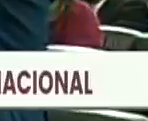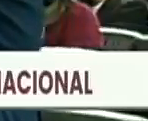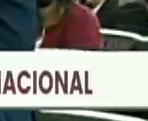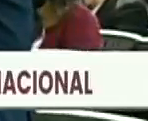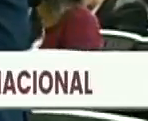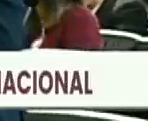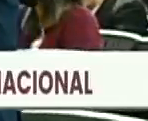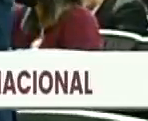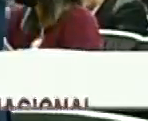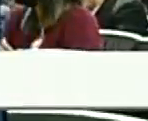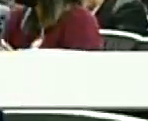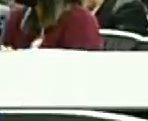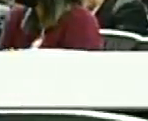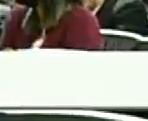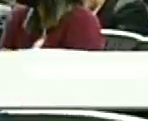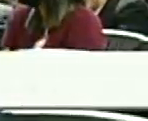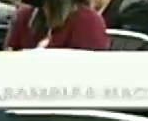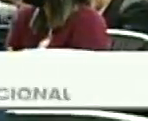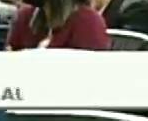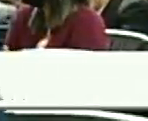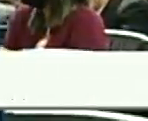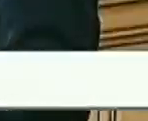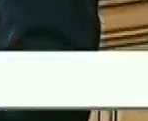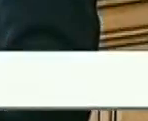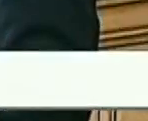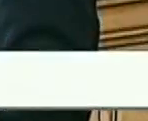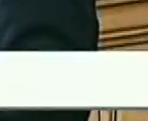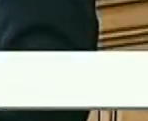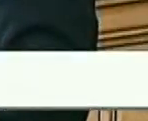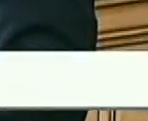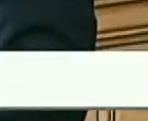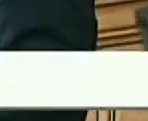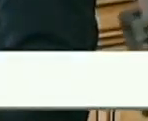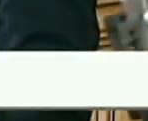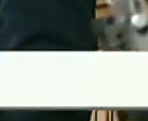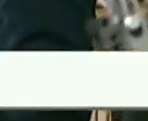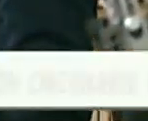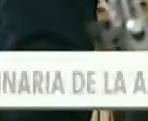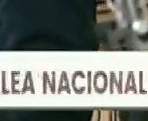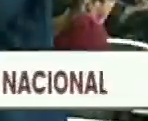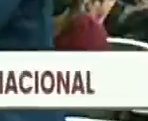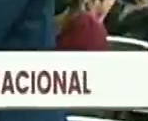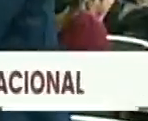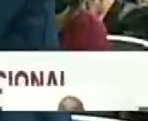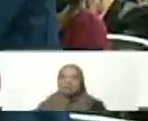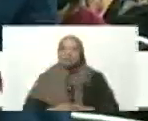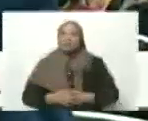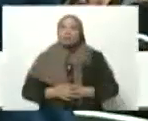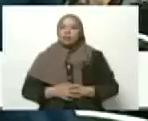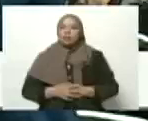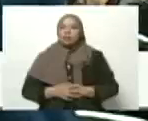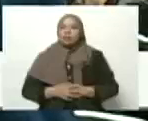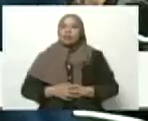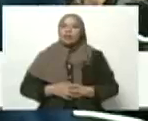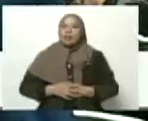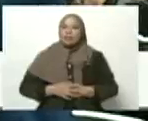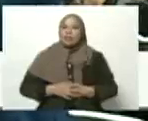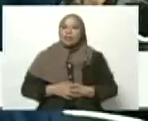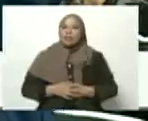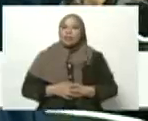otras organizaciones políticas como actores principales, pero otros, muchos, que tienen responsabilidades en